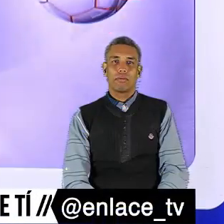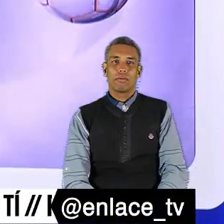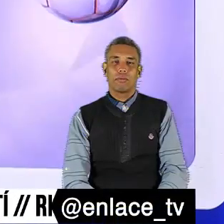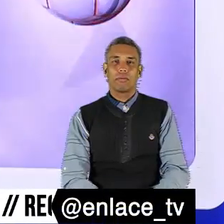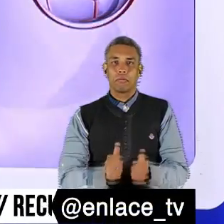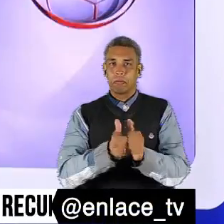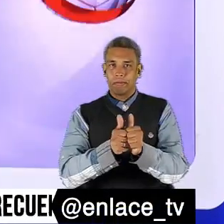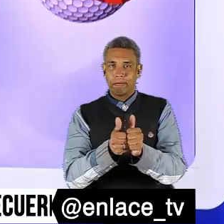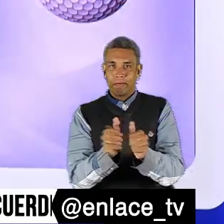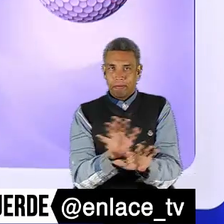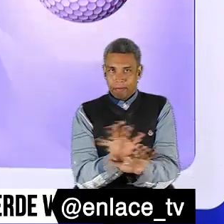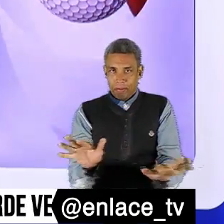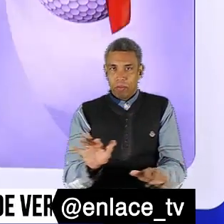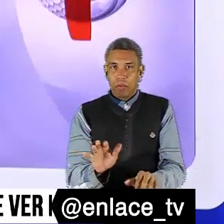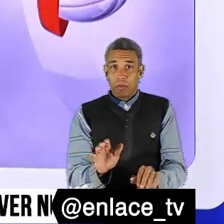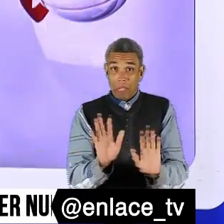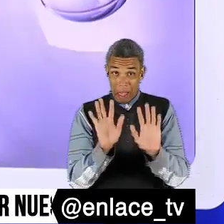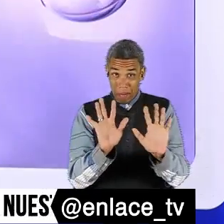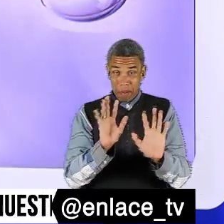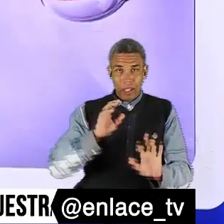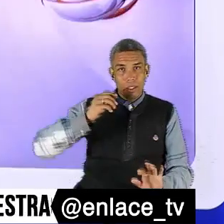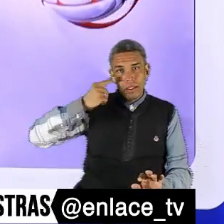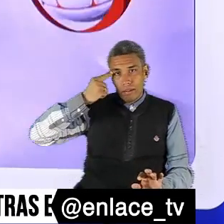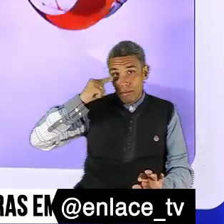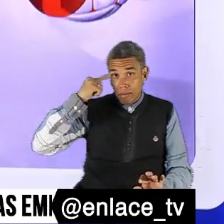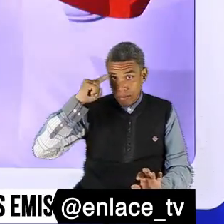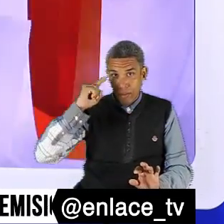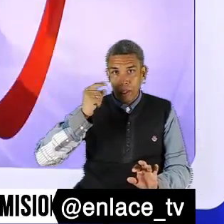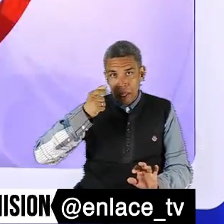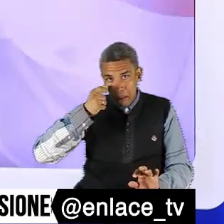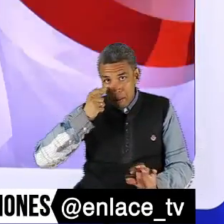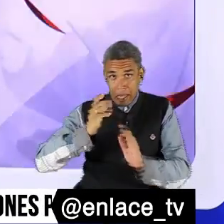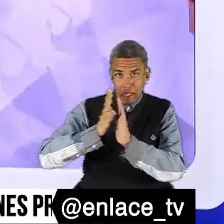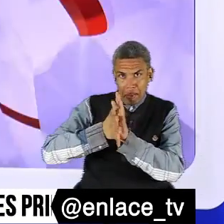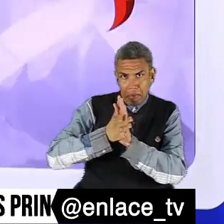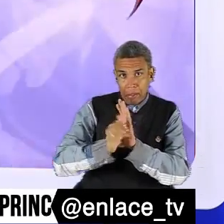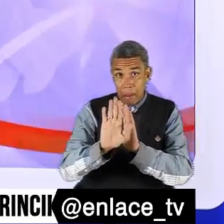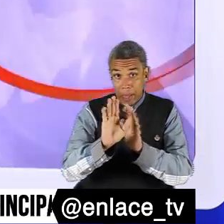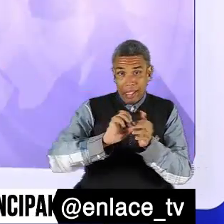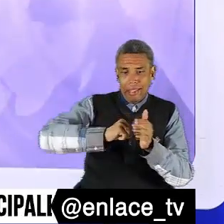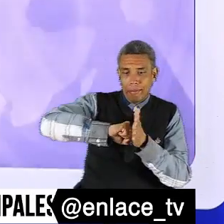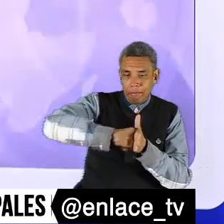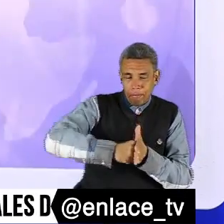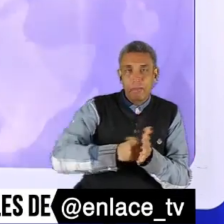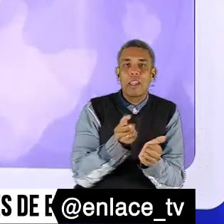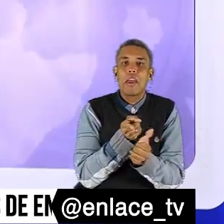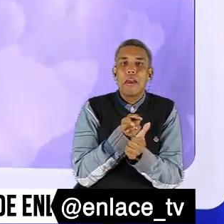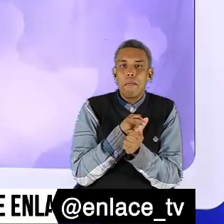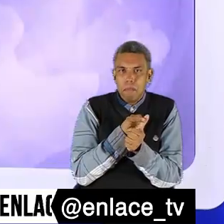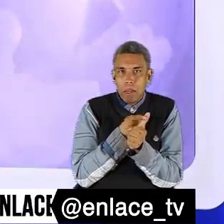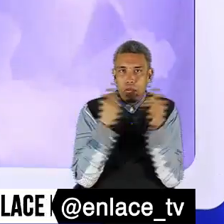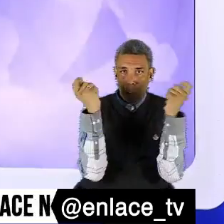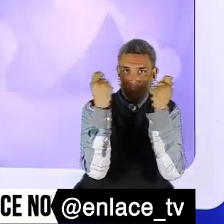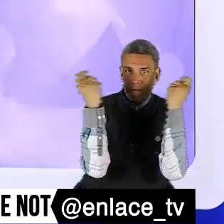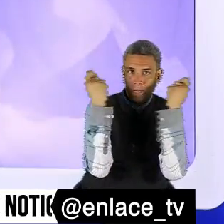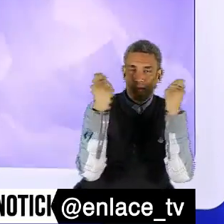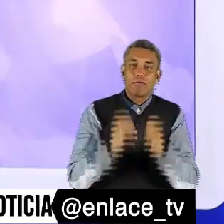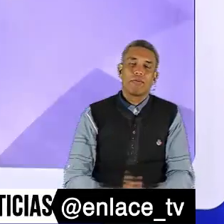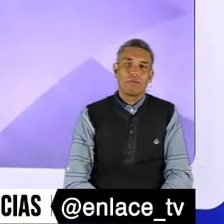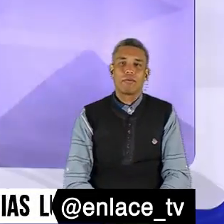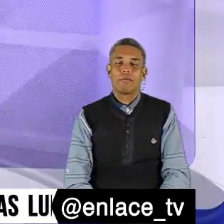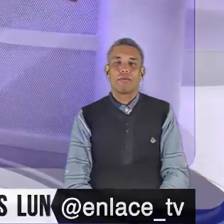Finalizan los deportes, ya viene Sara Narváez con lo mejor en la mira. Es el momento para nuestros patrocinadores, ya